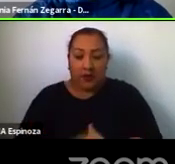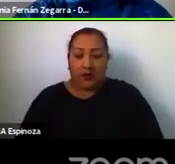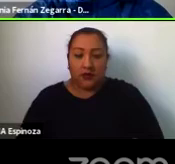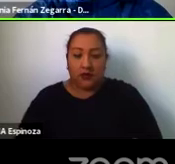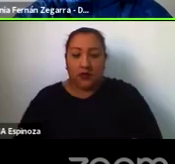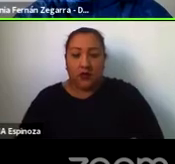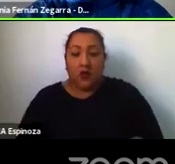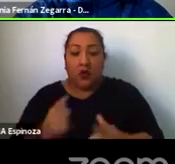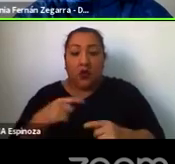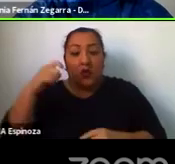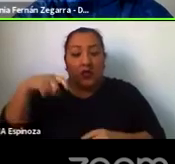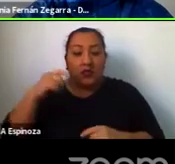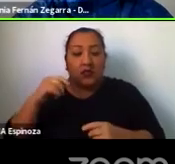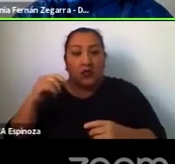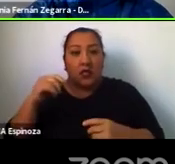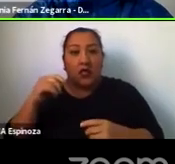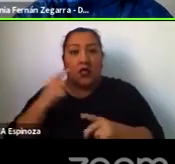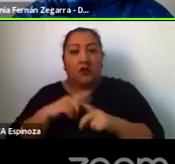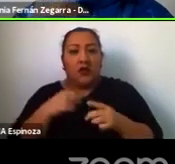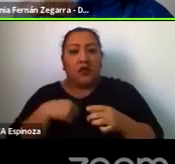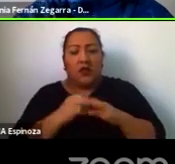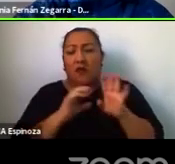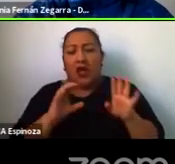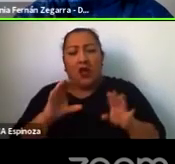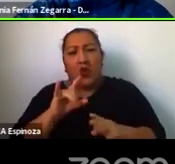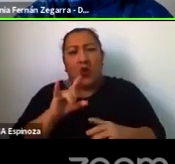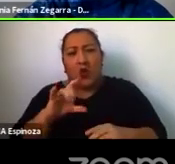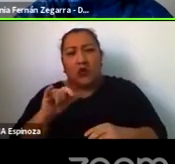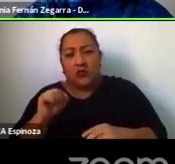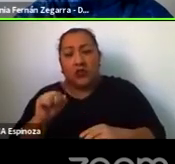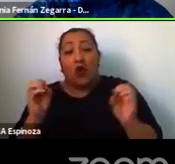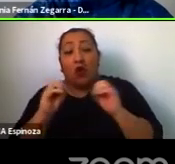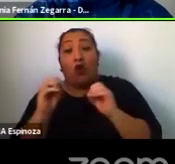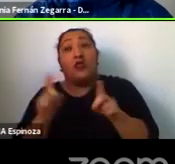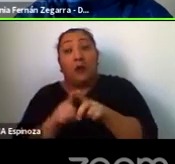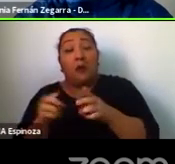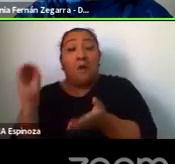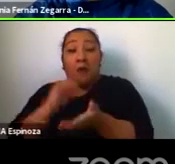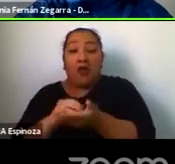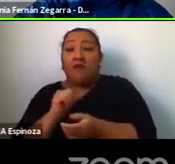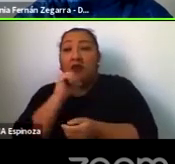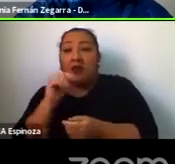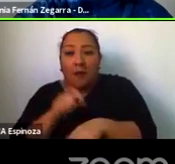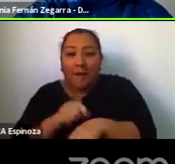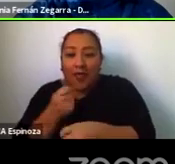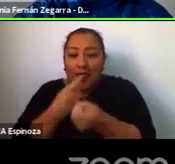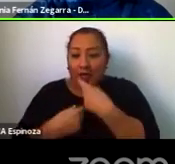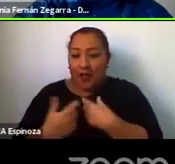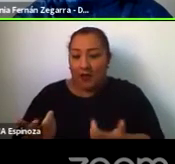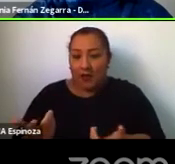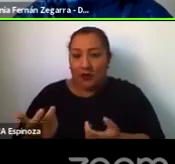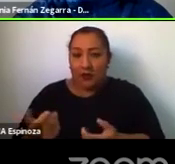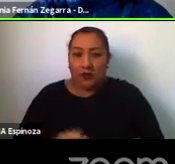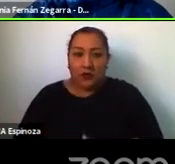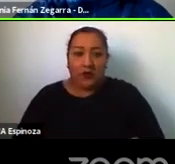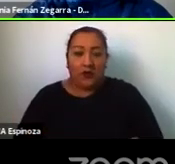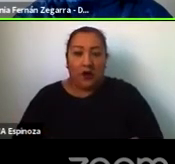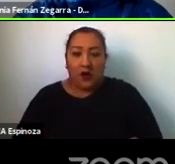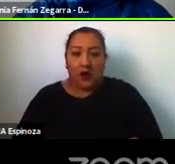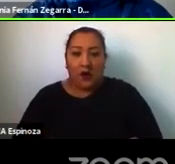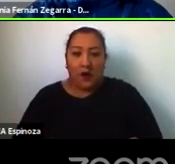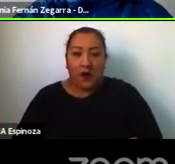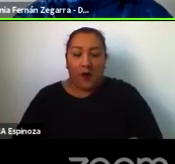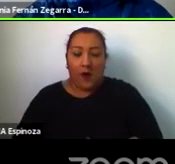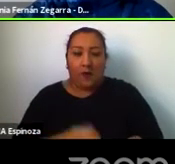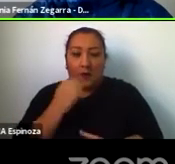requieren cuidados intensivos. La falta o déficit de este medicamento no solo marcado por digamos,